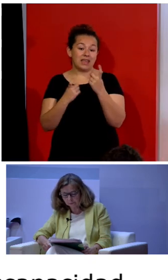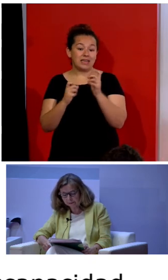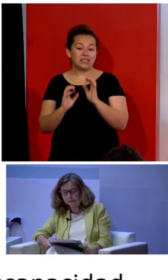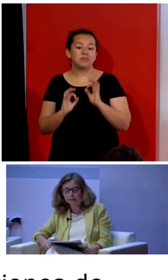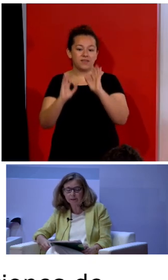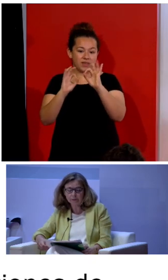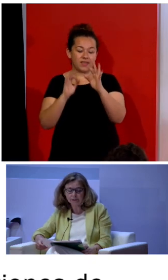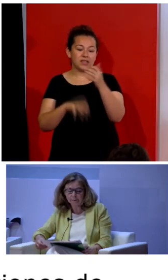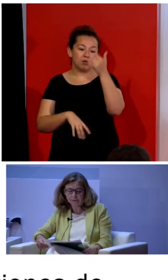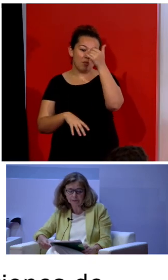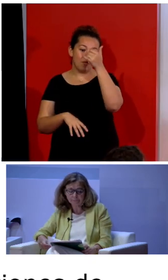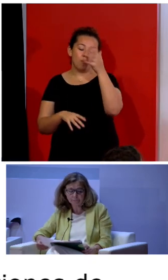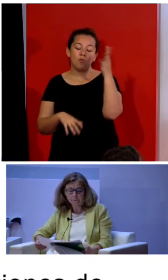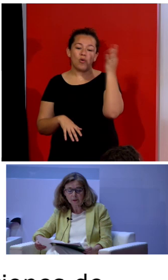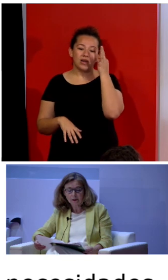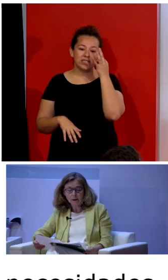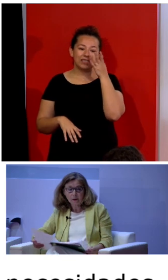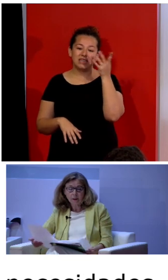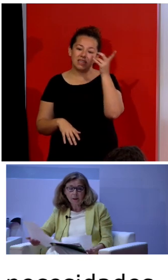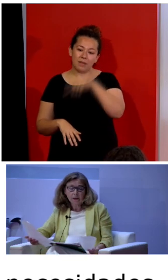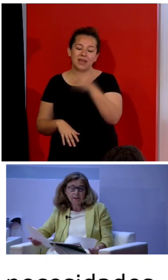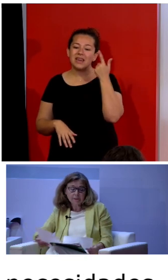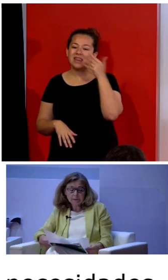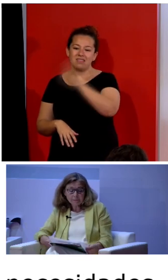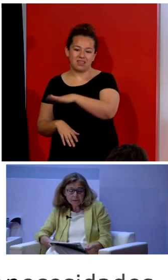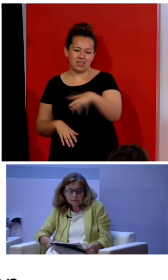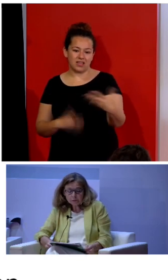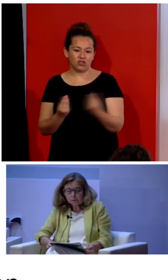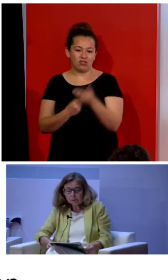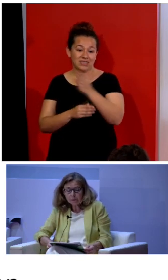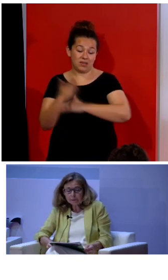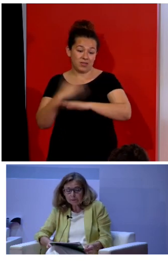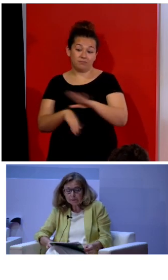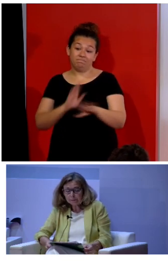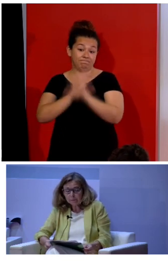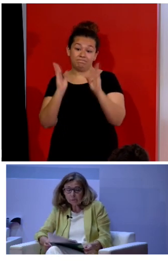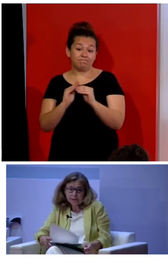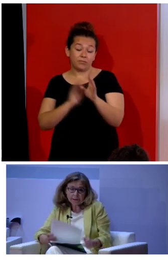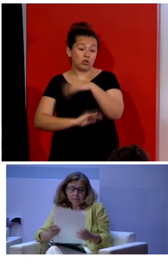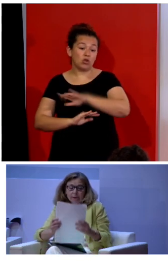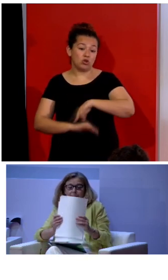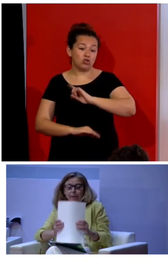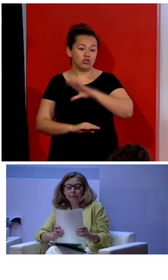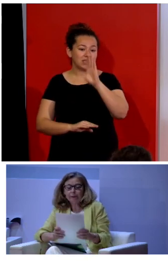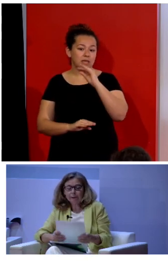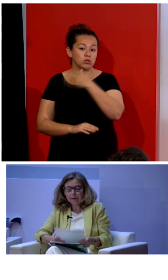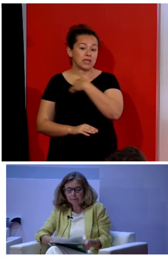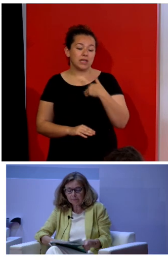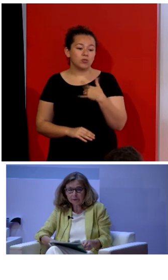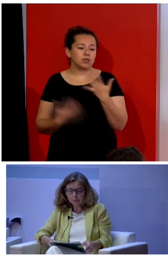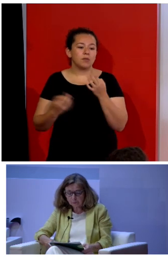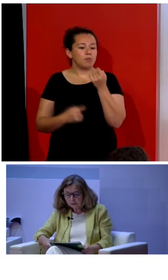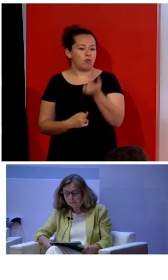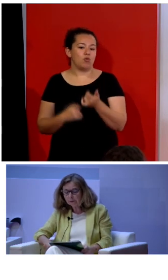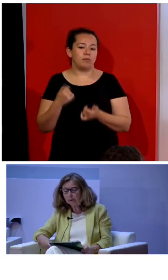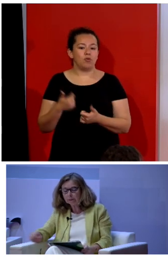las mujeres y niñas con discapacidad. En definitiva, nosotros entendemos y queremos que se tome cada vez